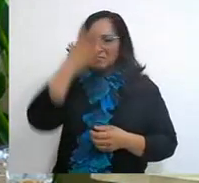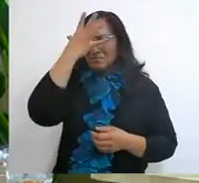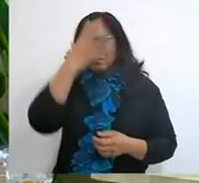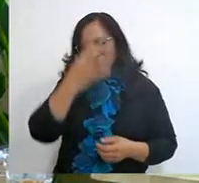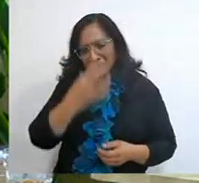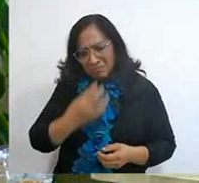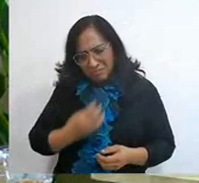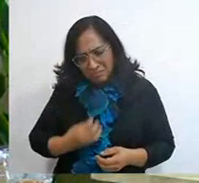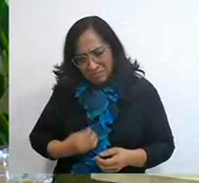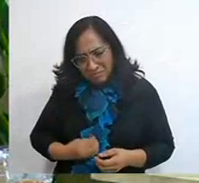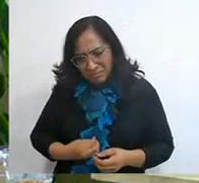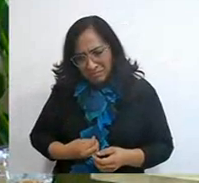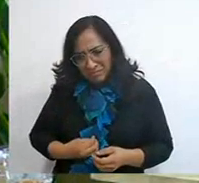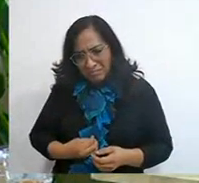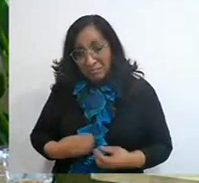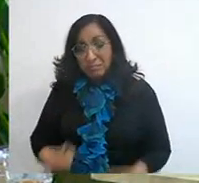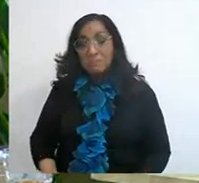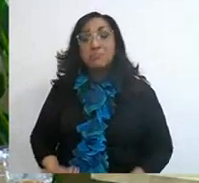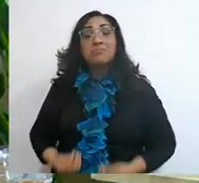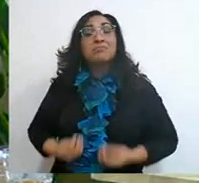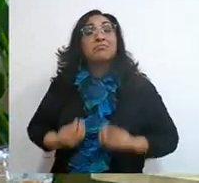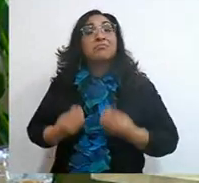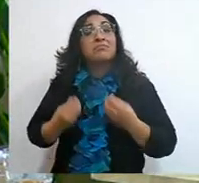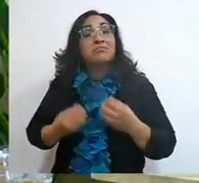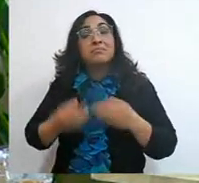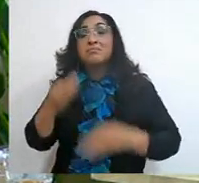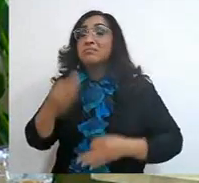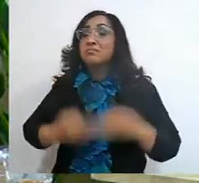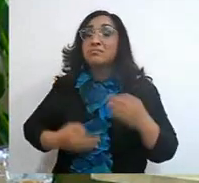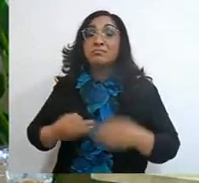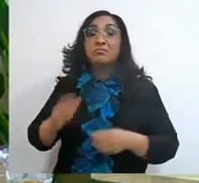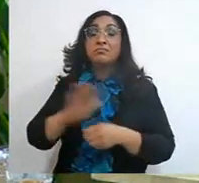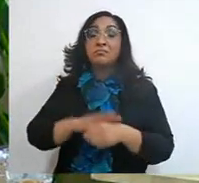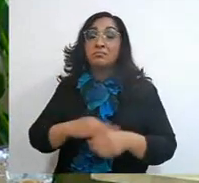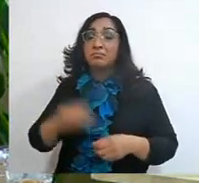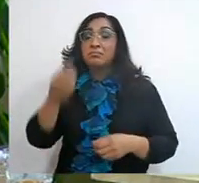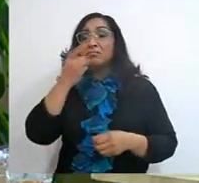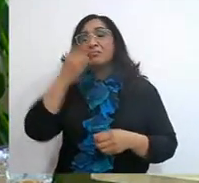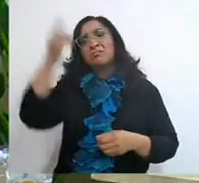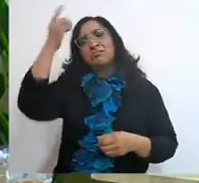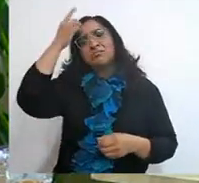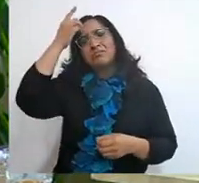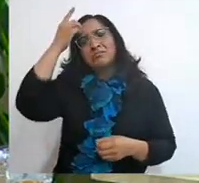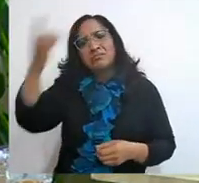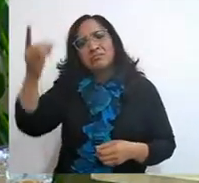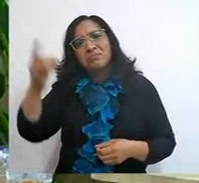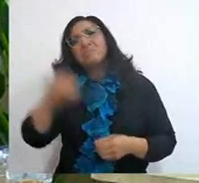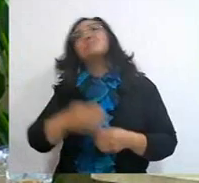entristezcáis al corazón del justo. ¿Sabe por qué? Porque dice el Señor que